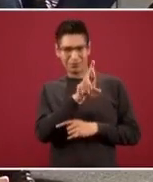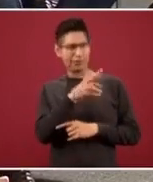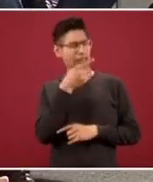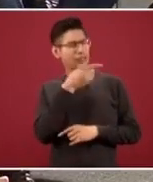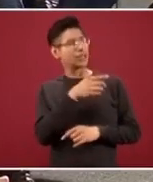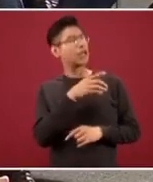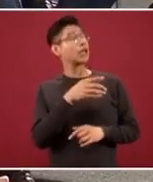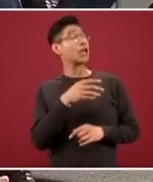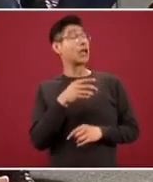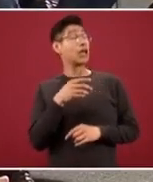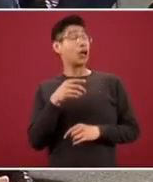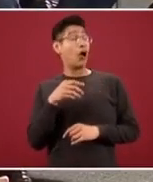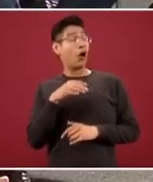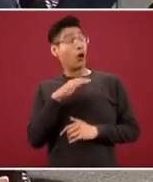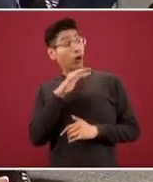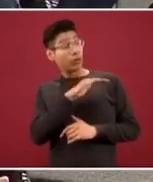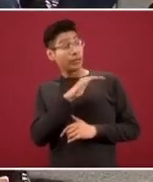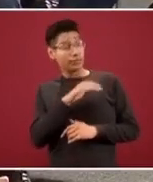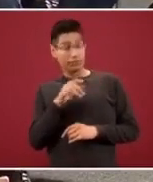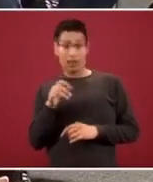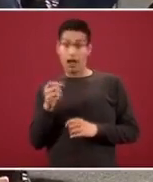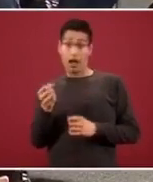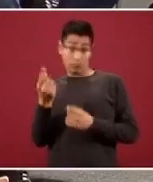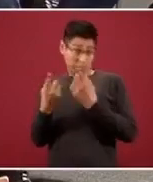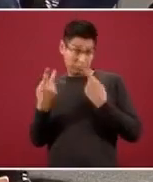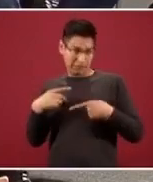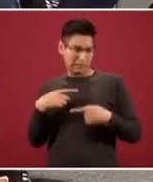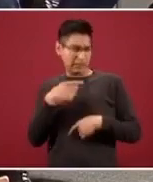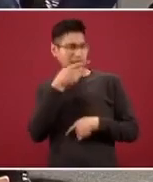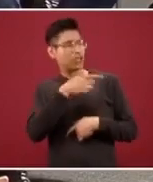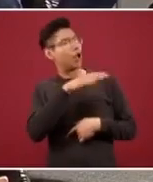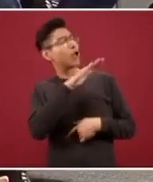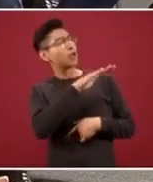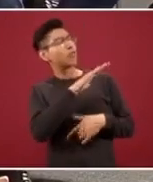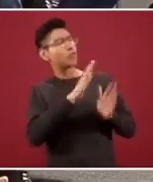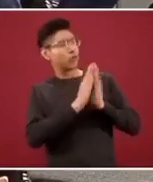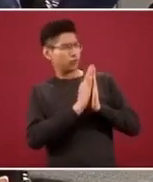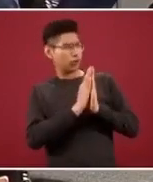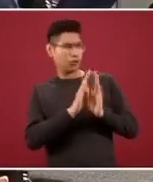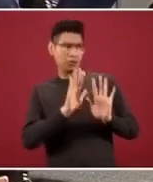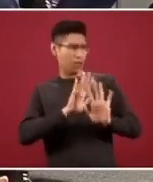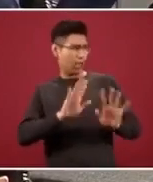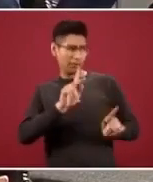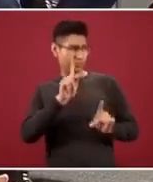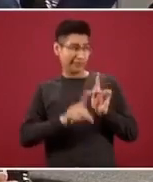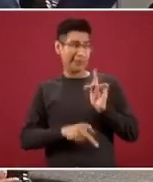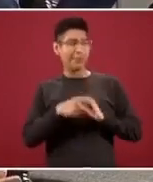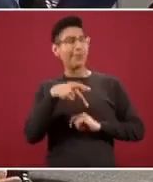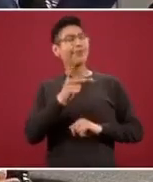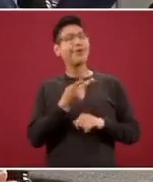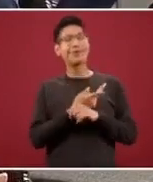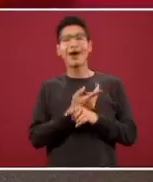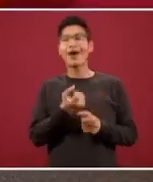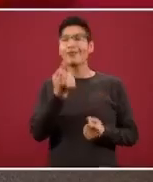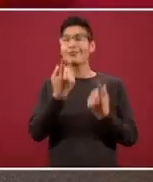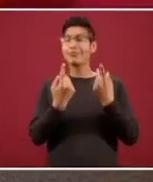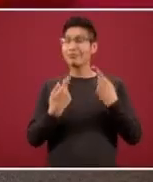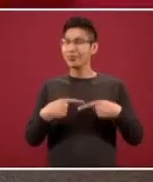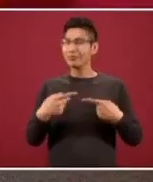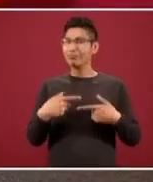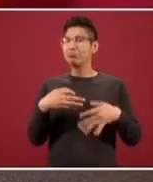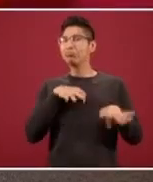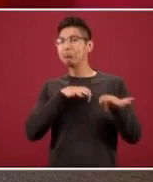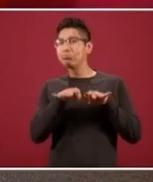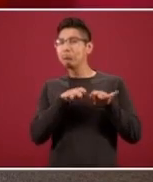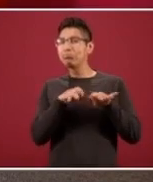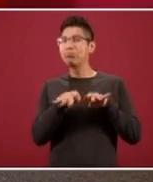deberíamos tener una pausa, ya la cuarentena, pero el impacto económico, o sea, las familias que dependen de su actividad económica,